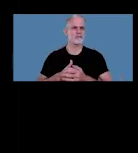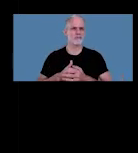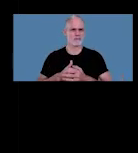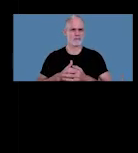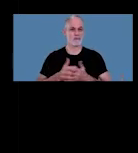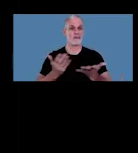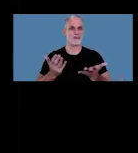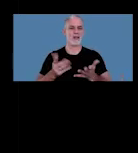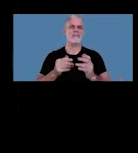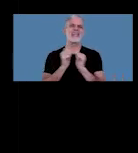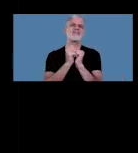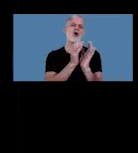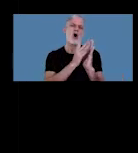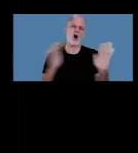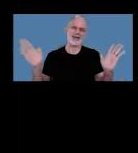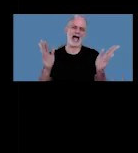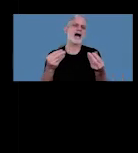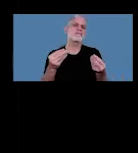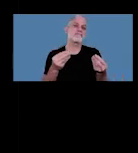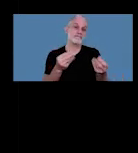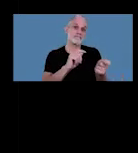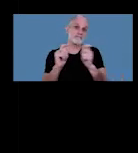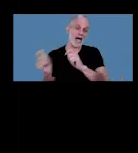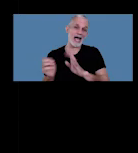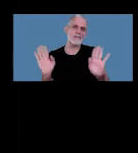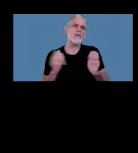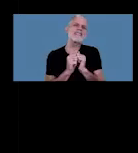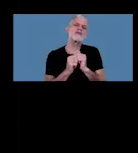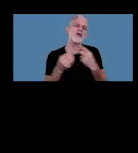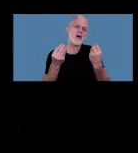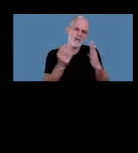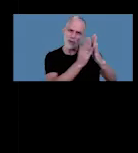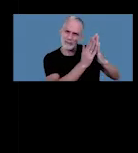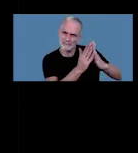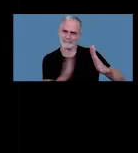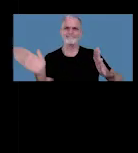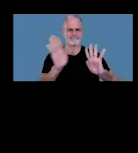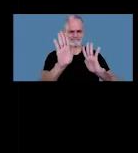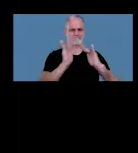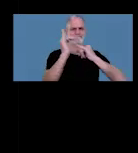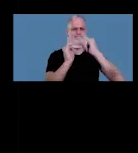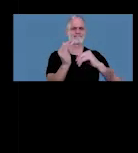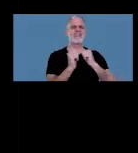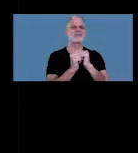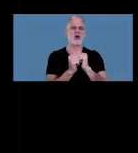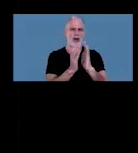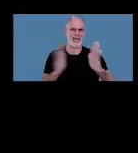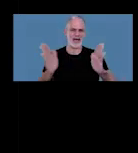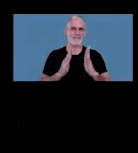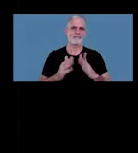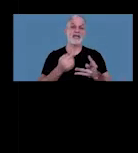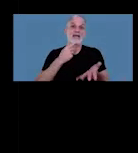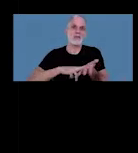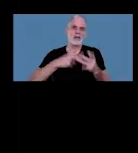tuvo una historia, ¿sí? ¿Y cuál fue esa historia? Bueno, esa historia, si todo lo que yo